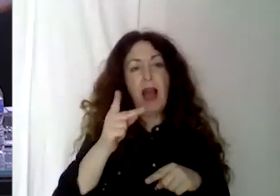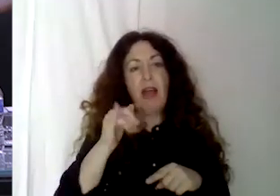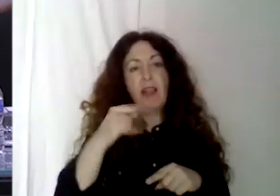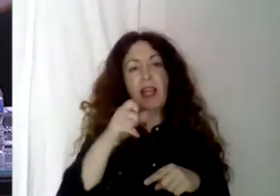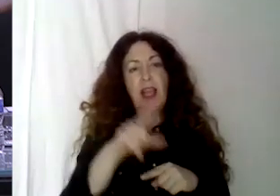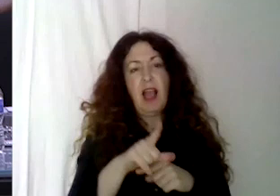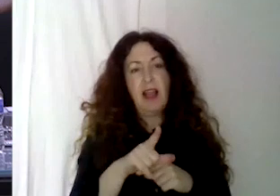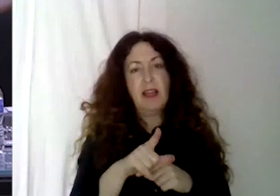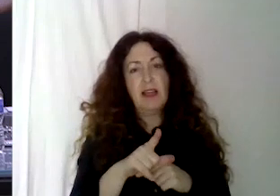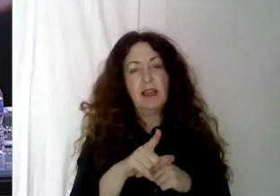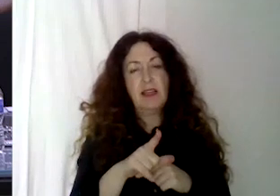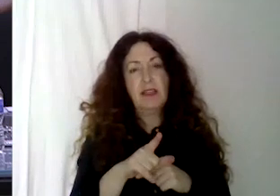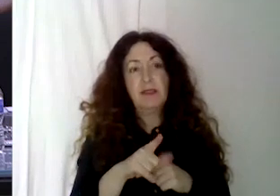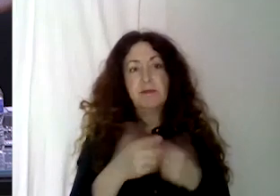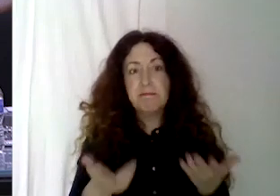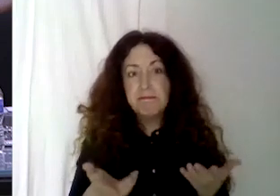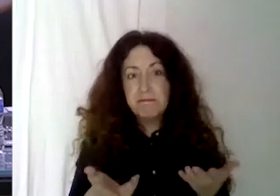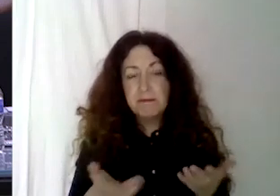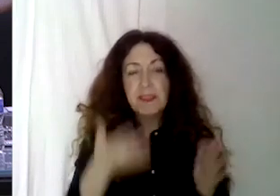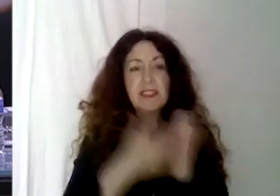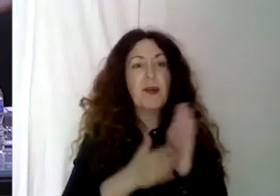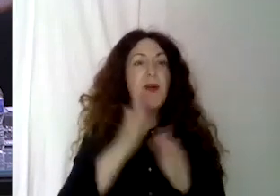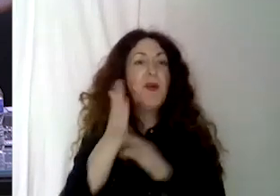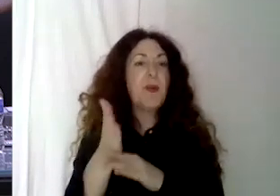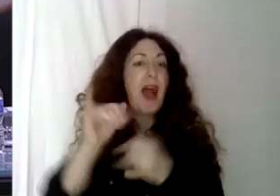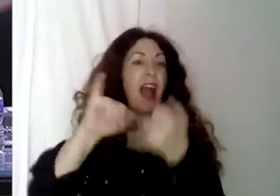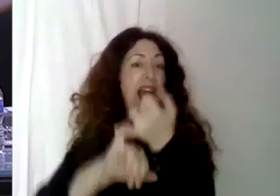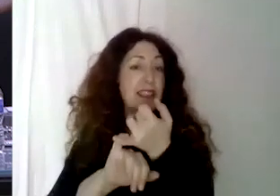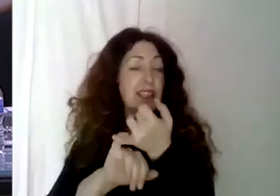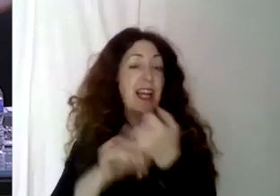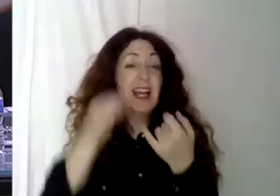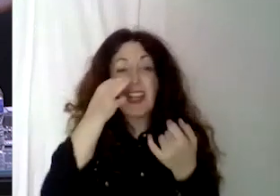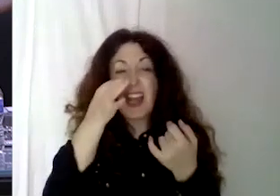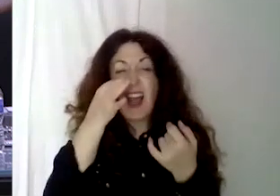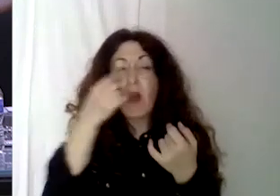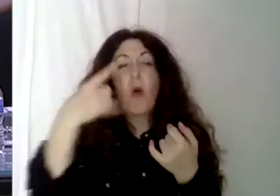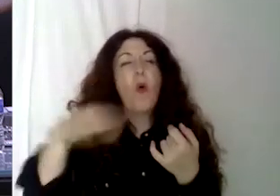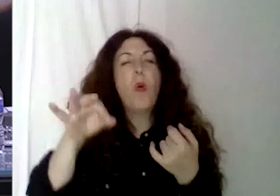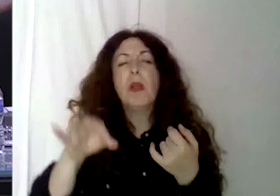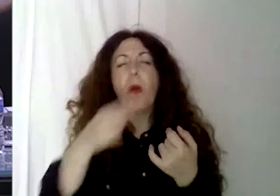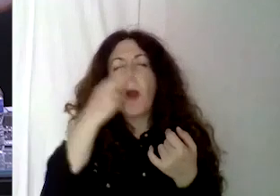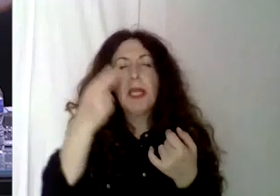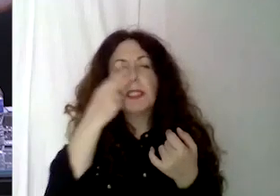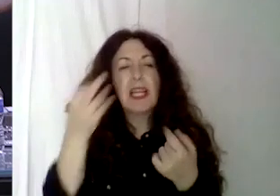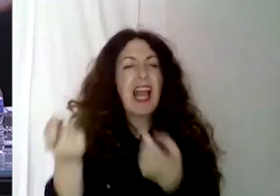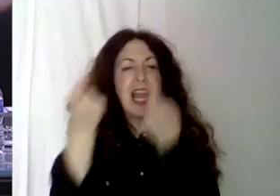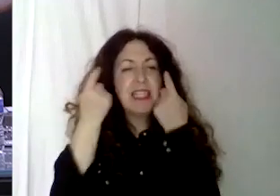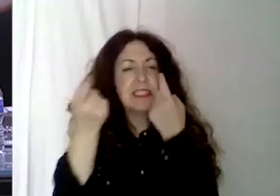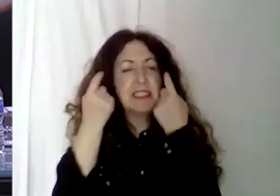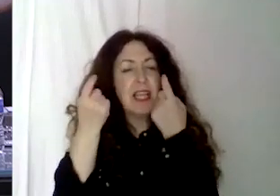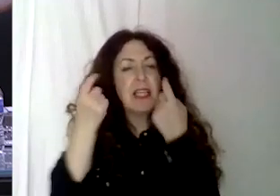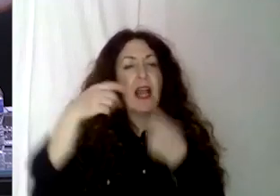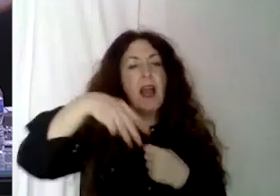¡Qué crueldad más inmensa! Se va a casarse y lo único que le interesa es que le enseñe madrigales, el gran madrigalista de la